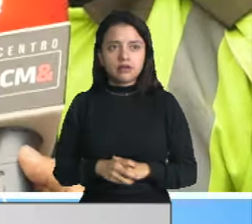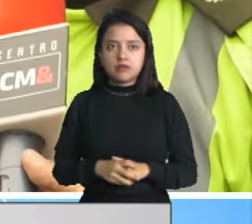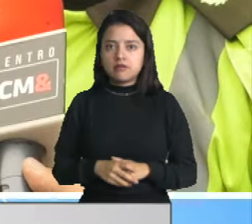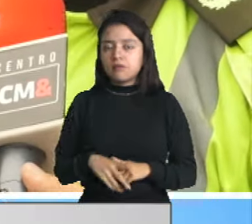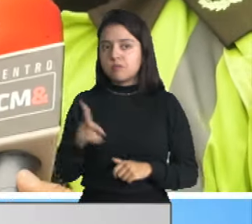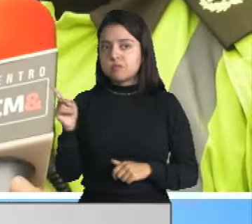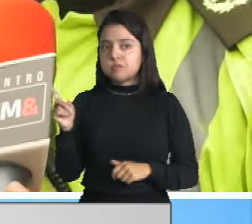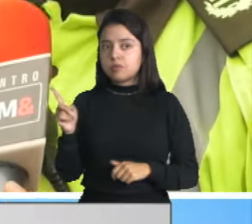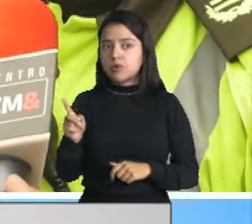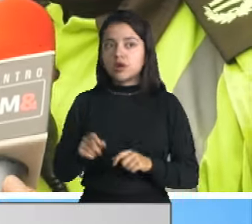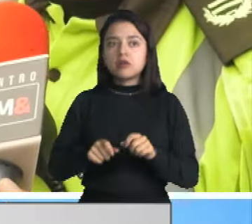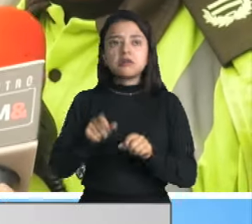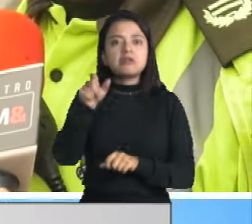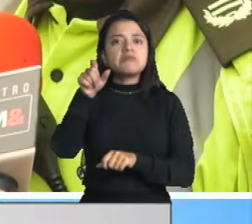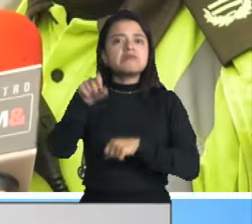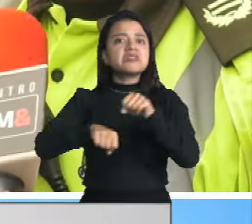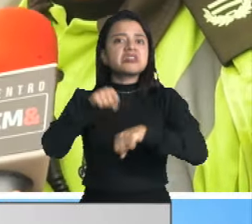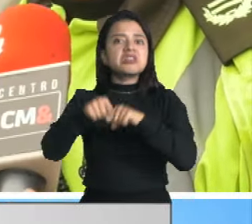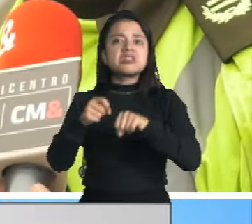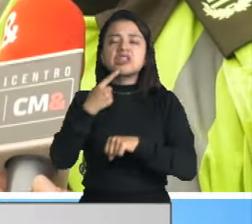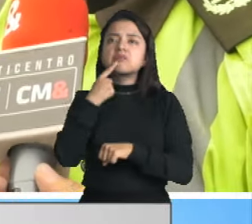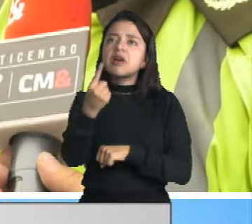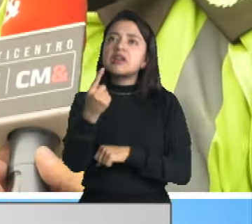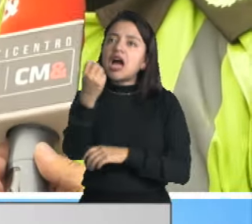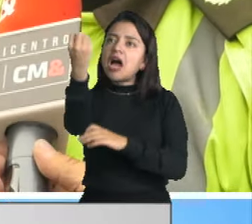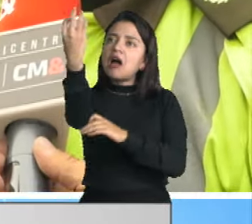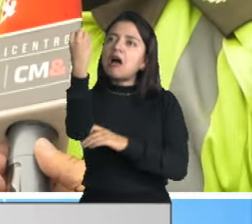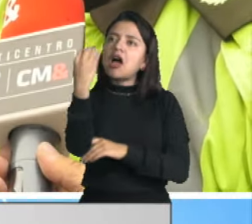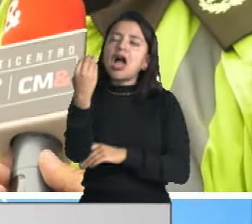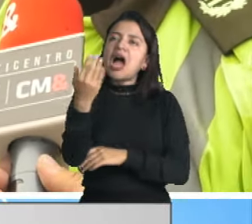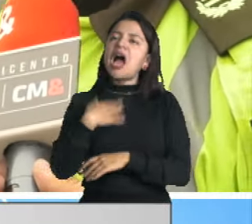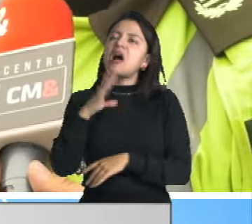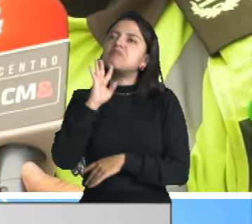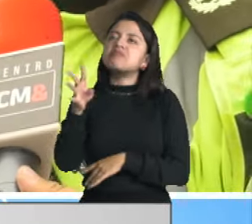un semáforo no es para ellos, que solamente es para los vehículos, y eso es un